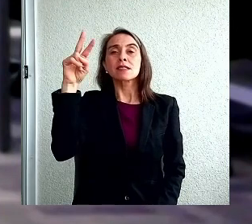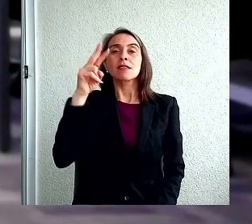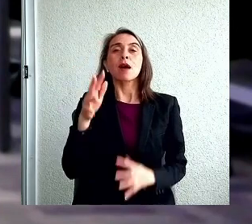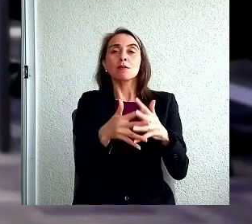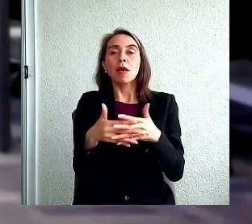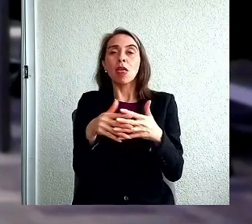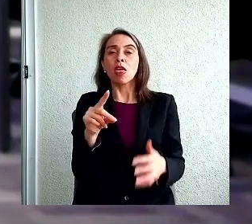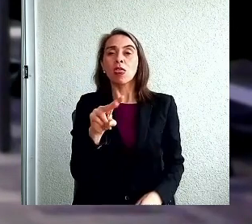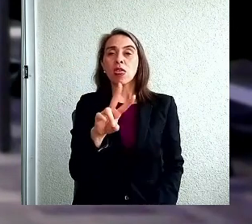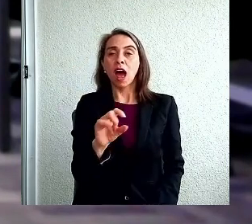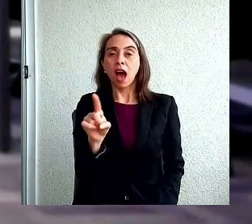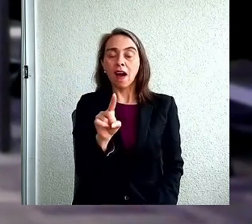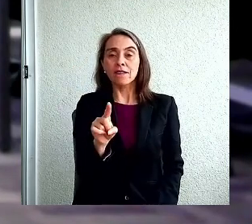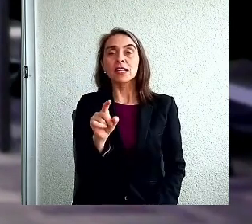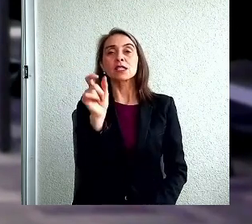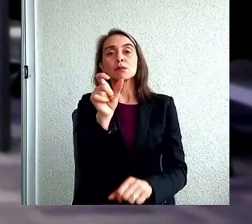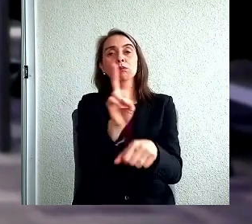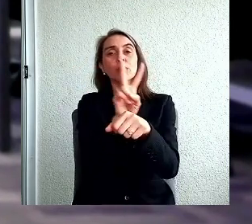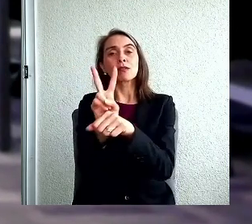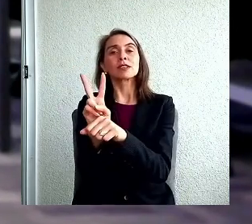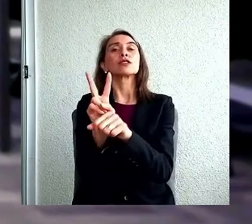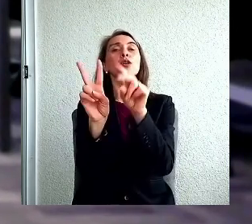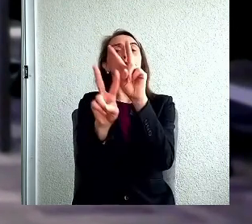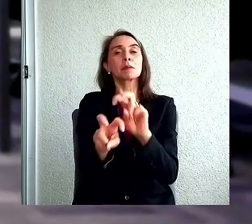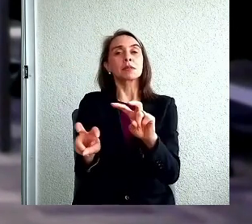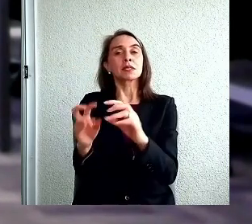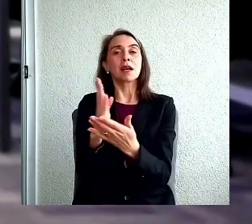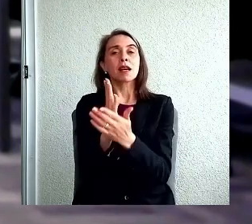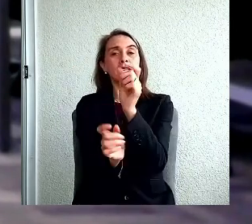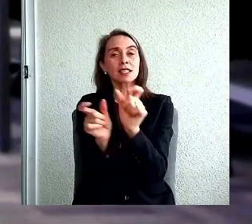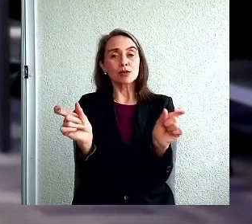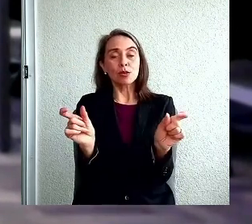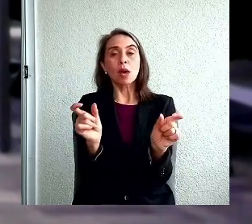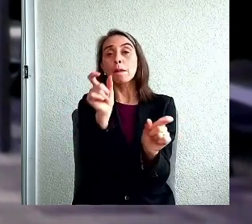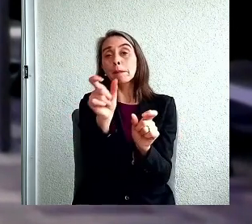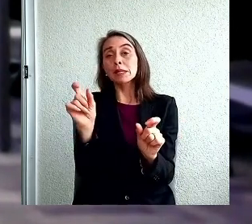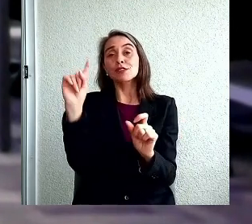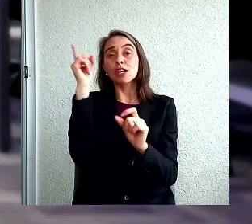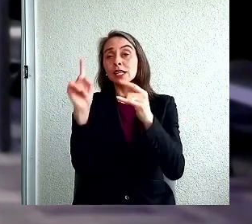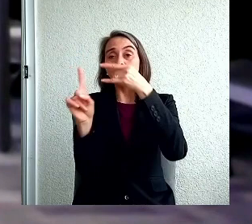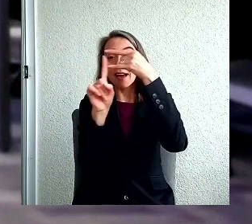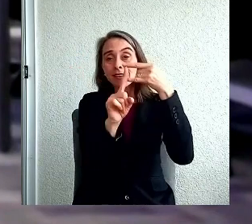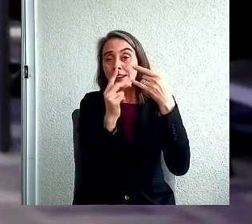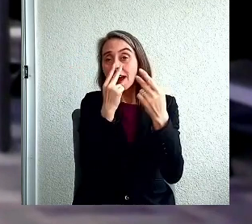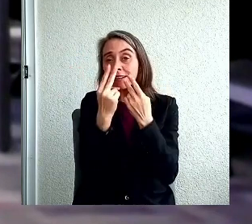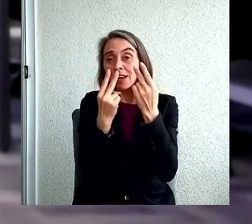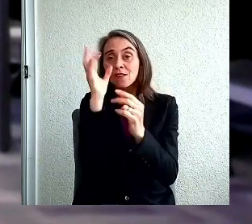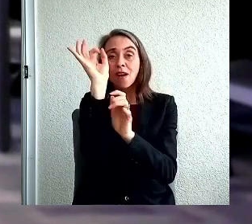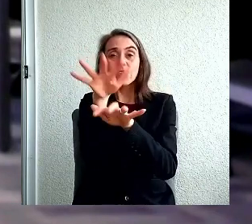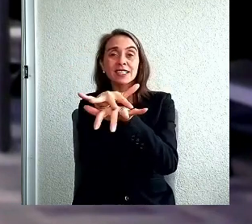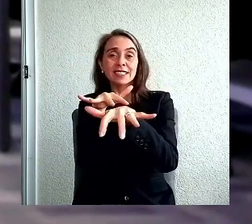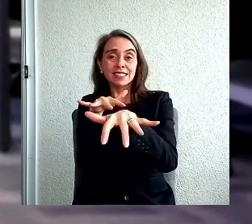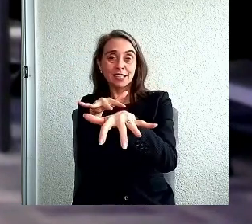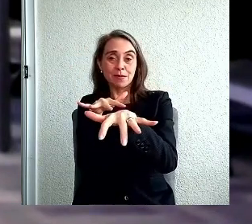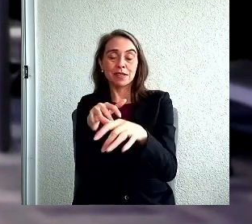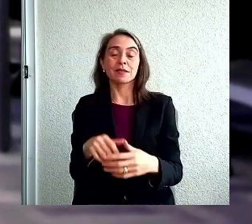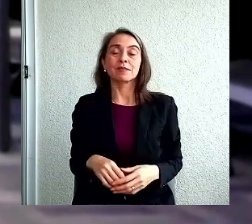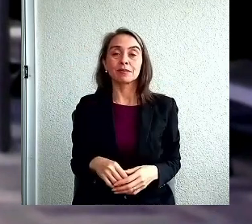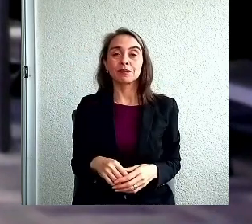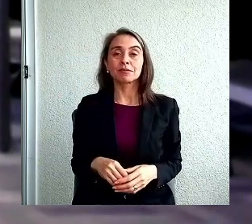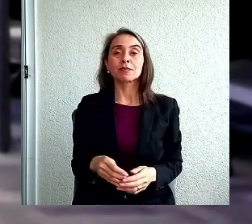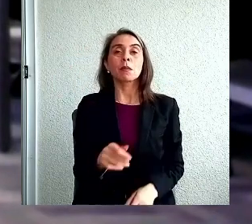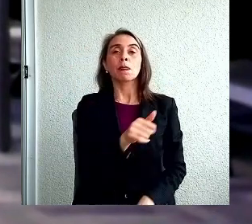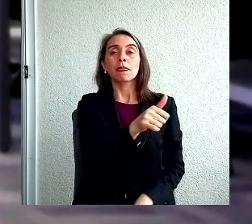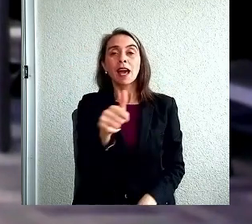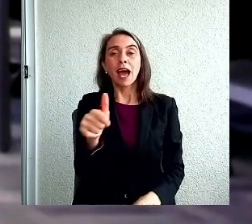investigadores, estudiantes y también al público general que nos acompaña hoy en este seminario virtual. A todos, muchas gracias por seguirnos